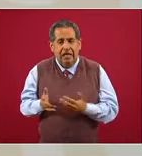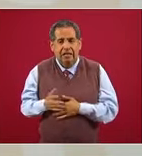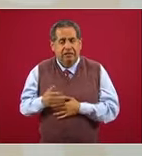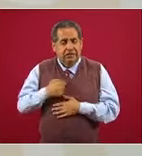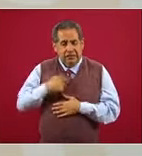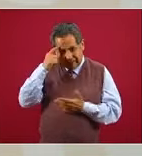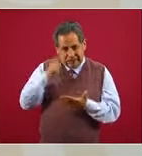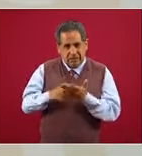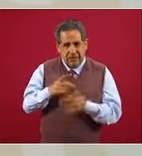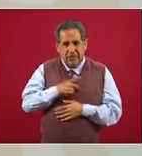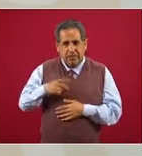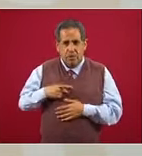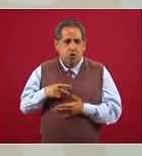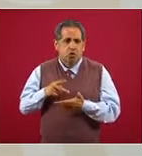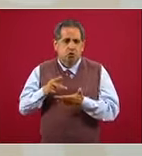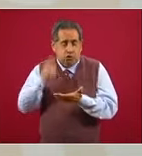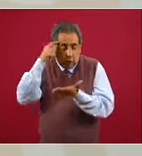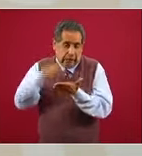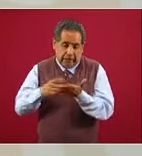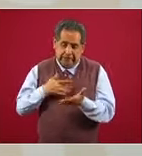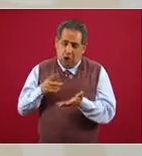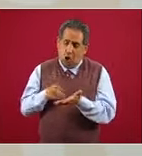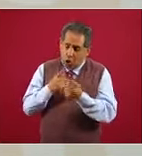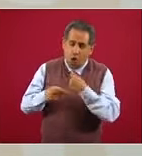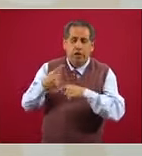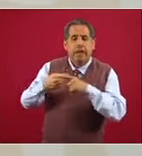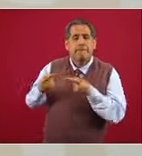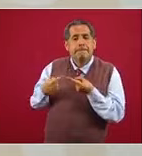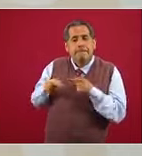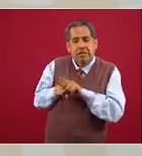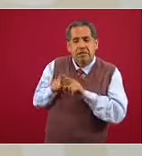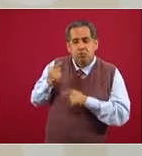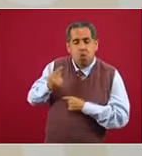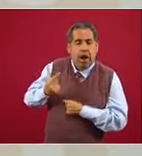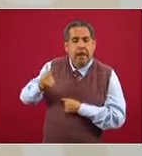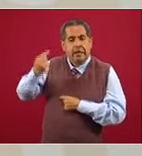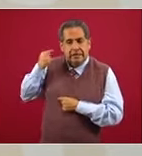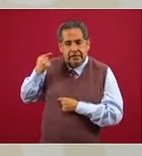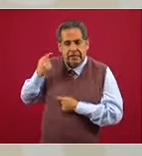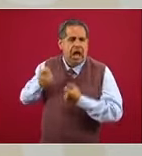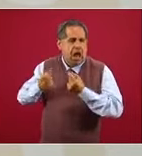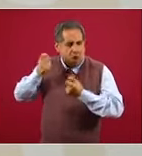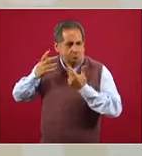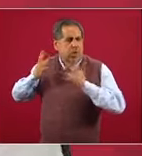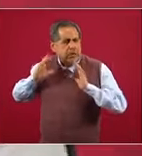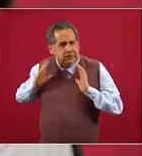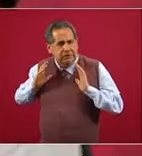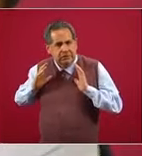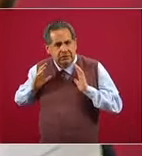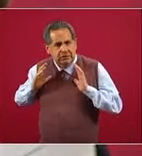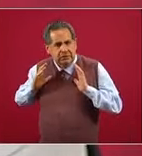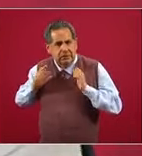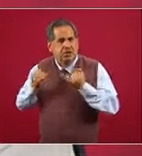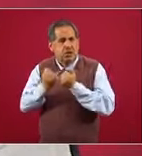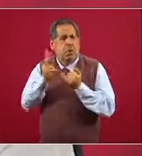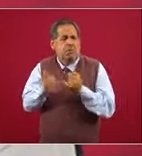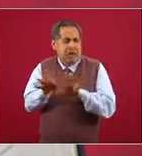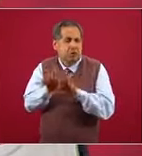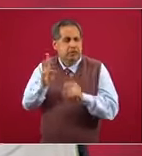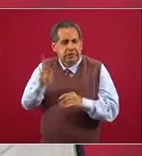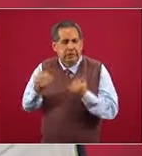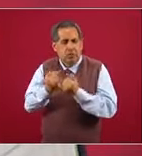creo que sí hay que regresar a ciertas actividades a como lo hacíamos